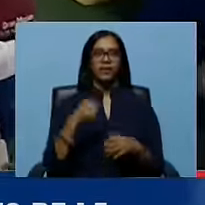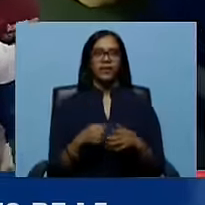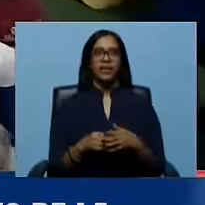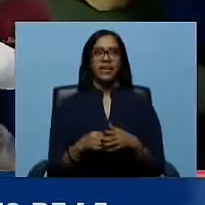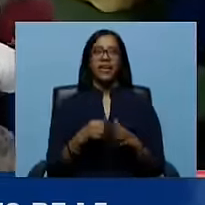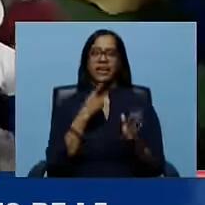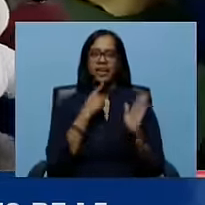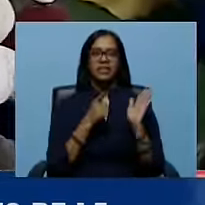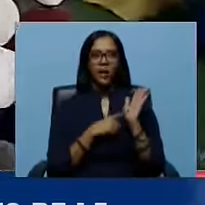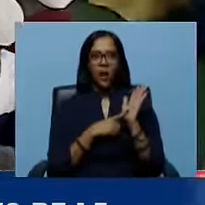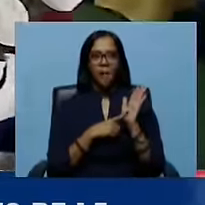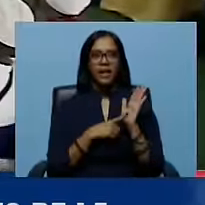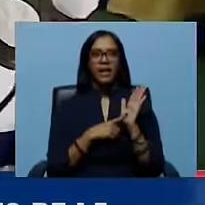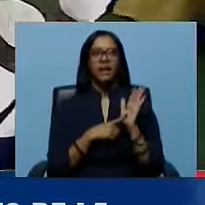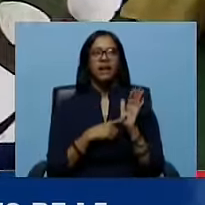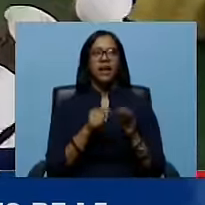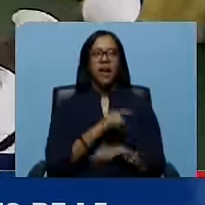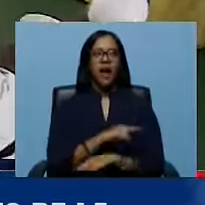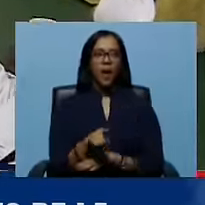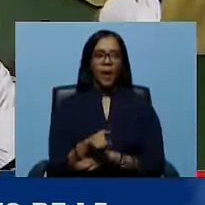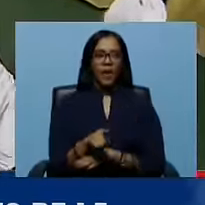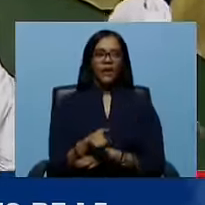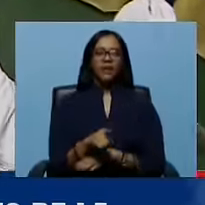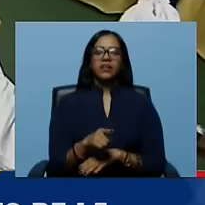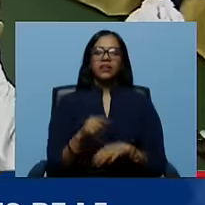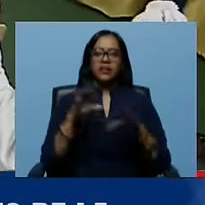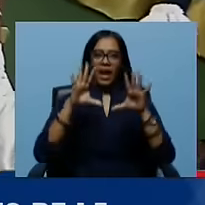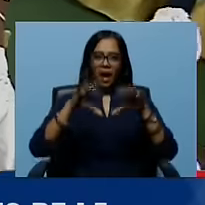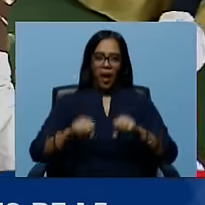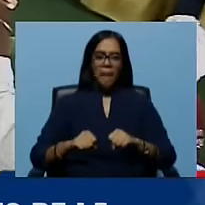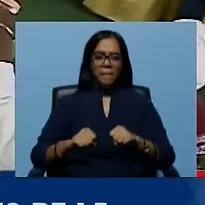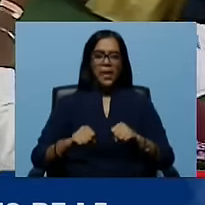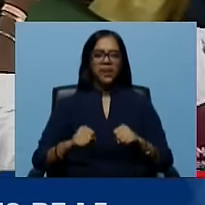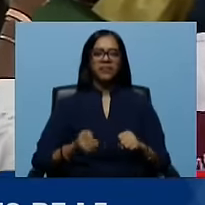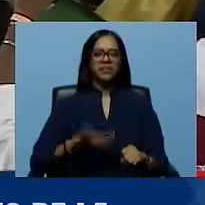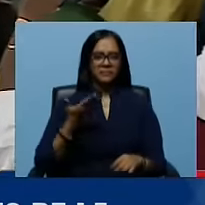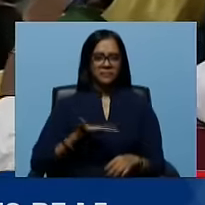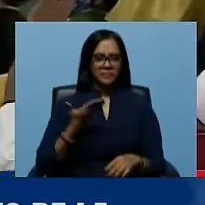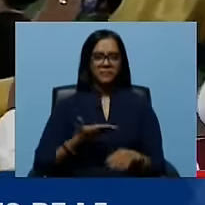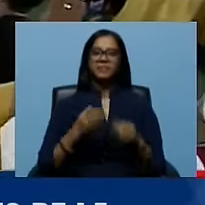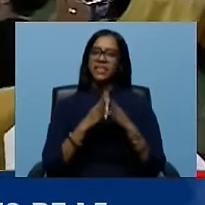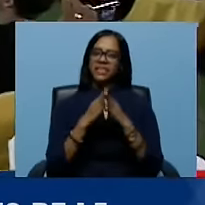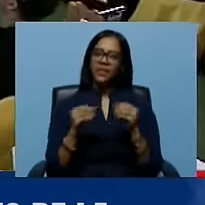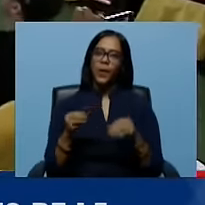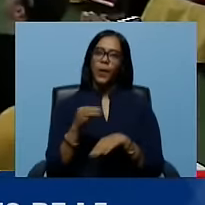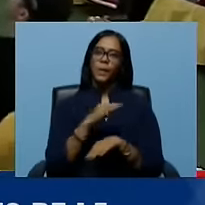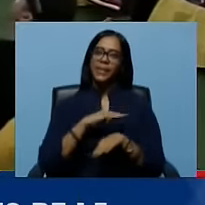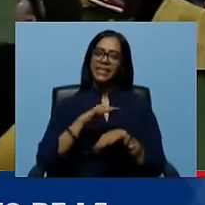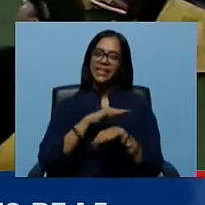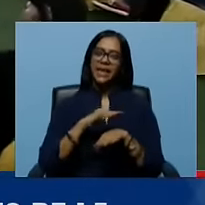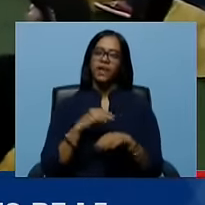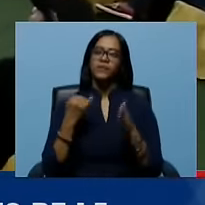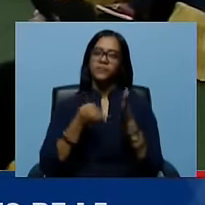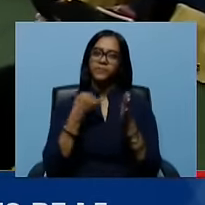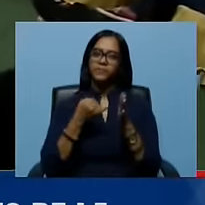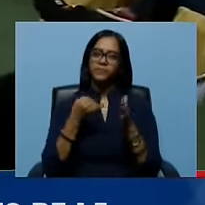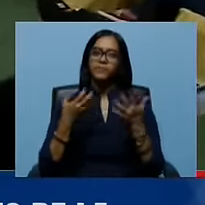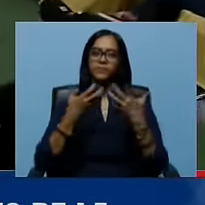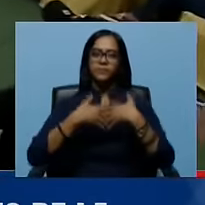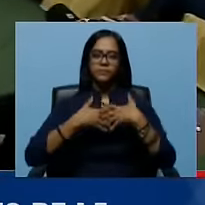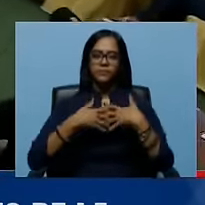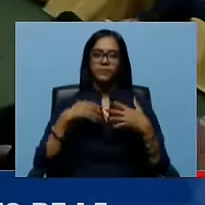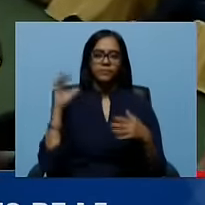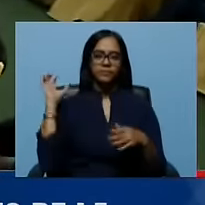se cumpla la orden de compra priorizada en todos los ministerios, institutos y empresas del